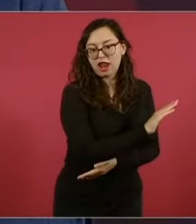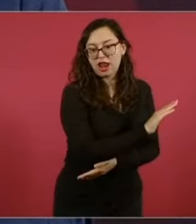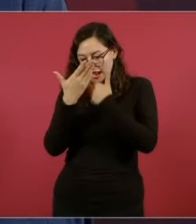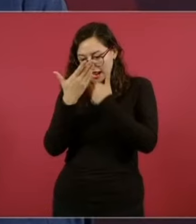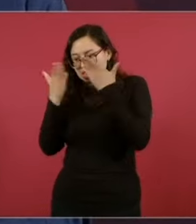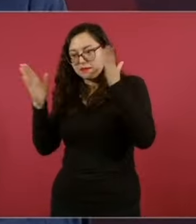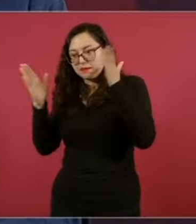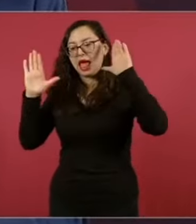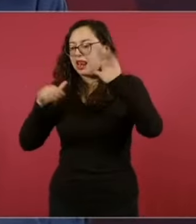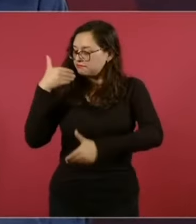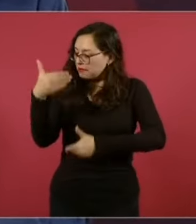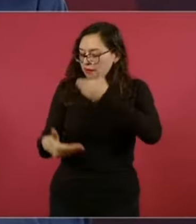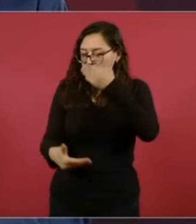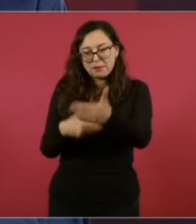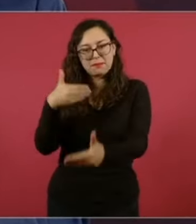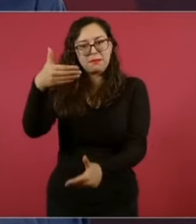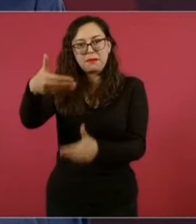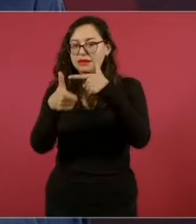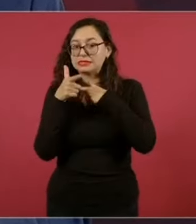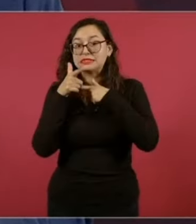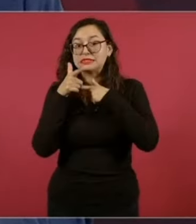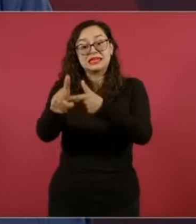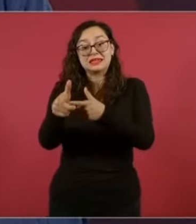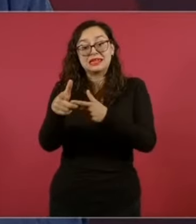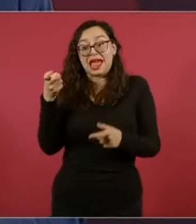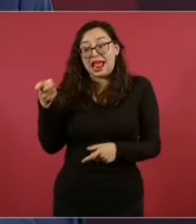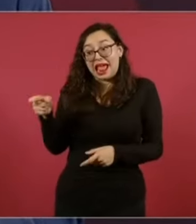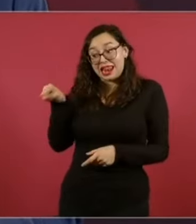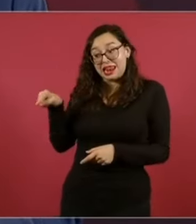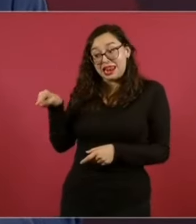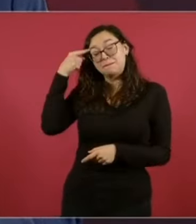el movimiento conservador. Pues no,